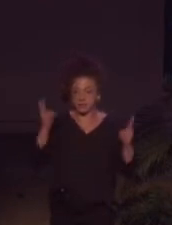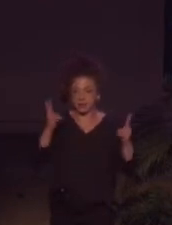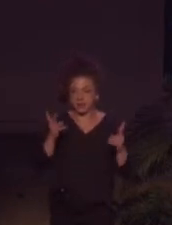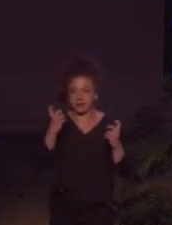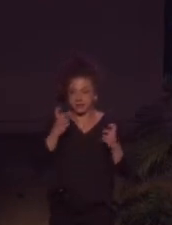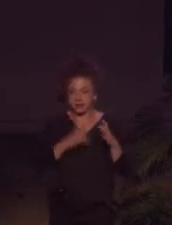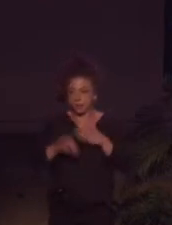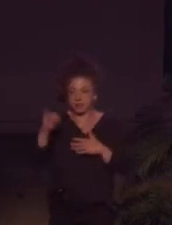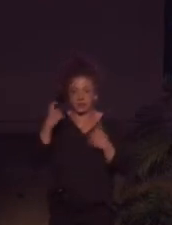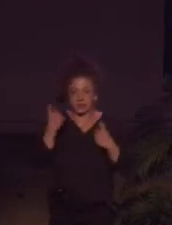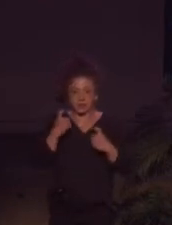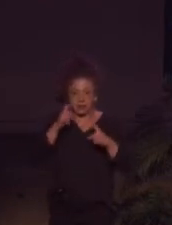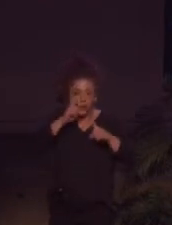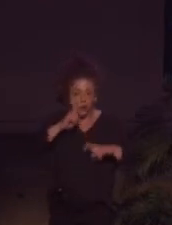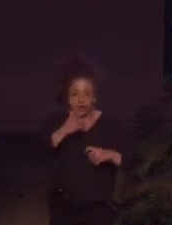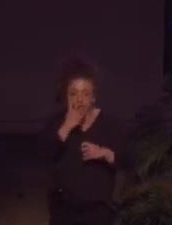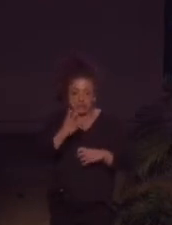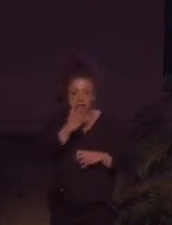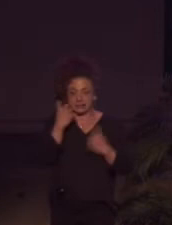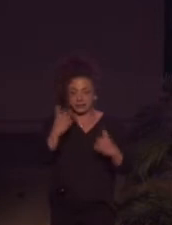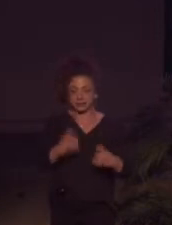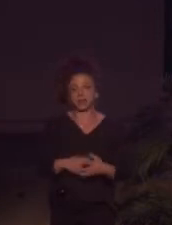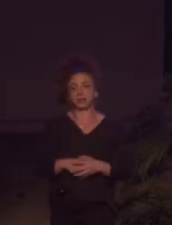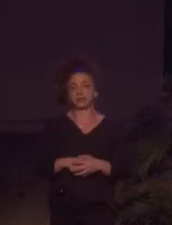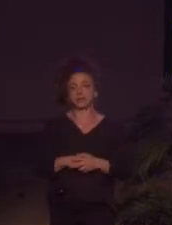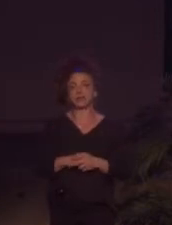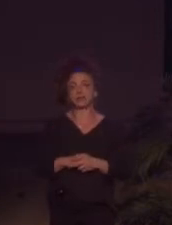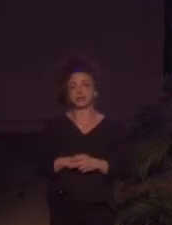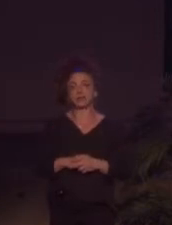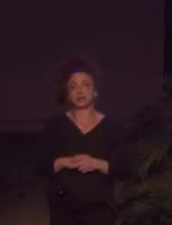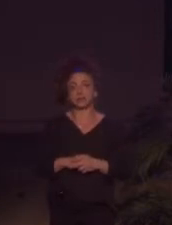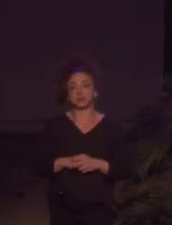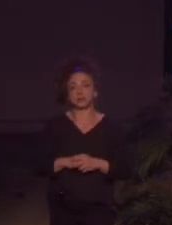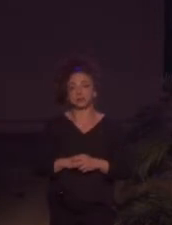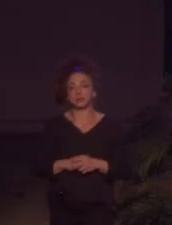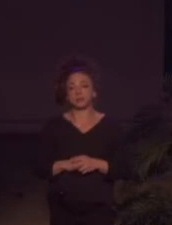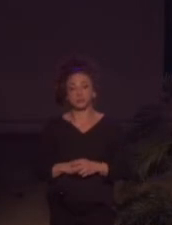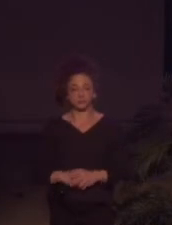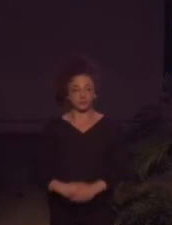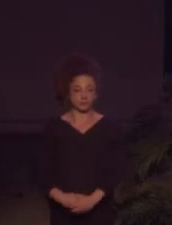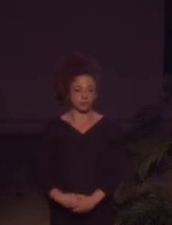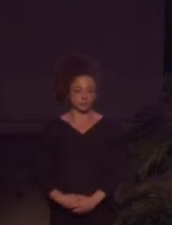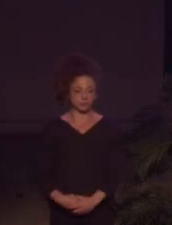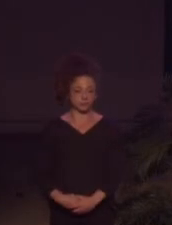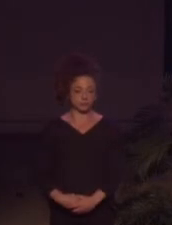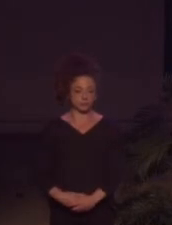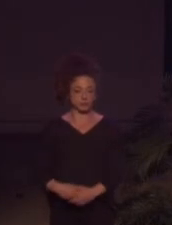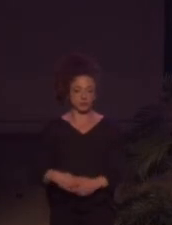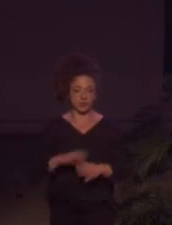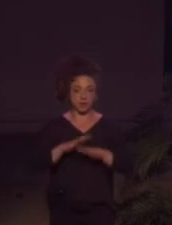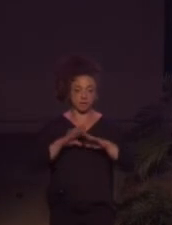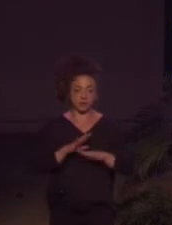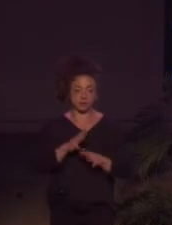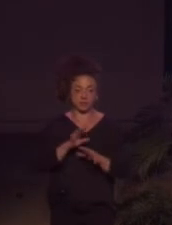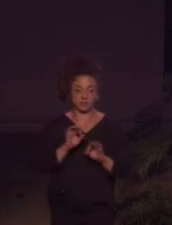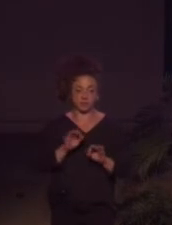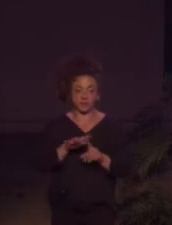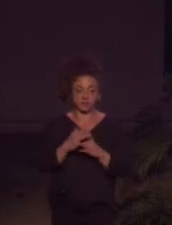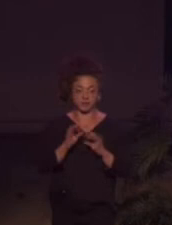opresión, evidentemente. O sea, me parece un tema como tan terrible que... Y que me parece muy interesante ese apunte, sí.